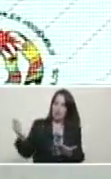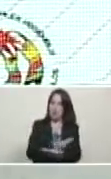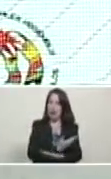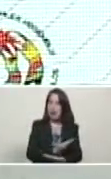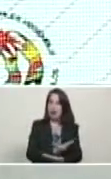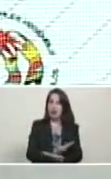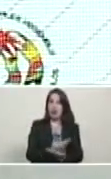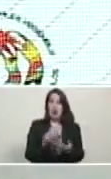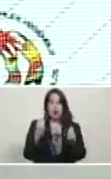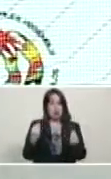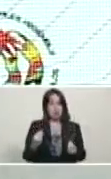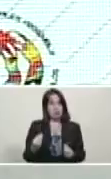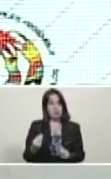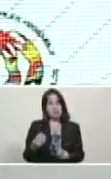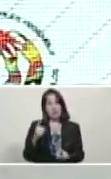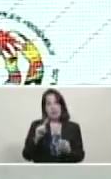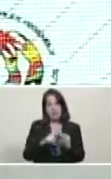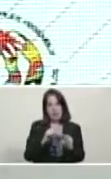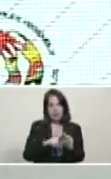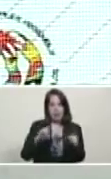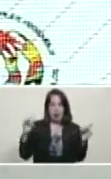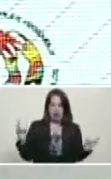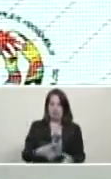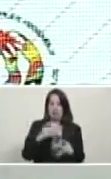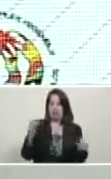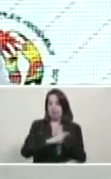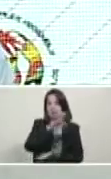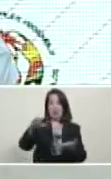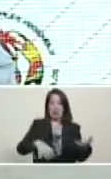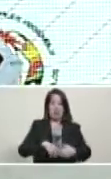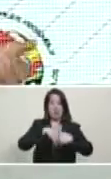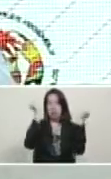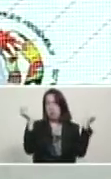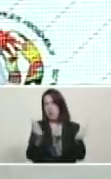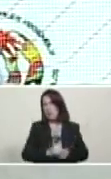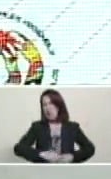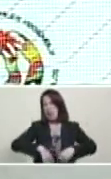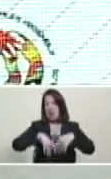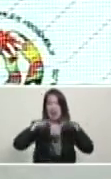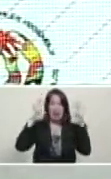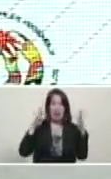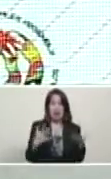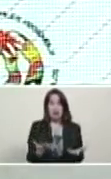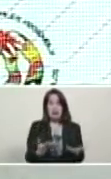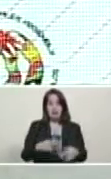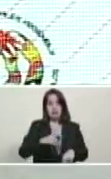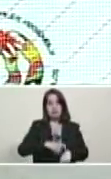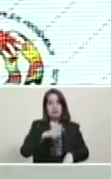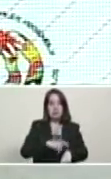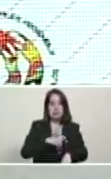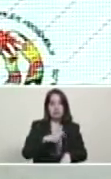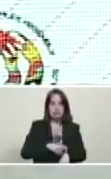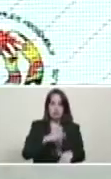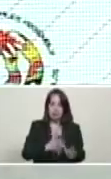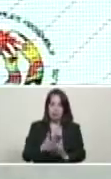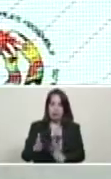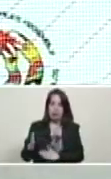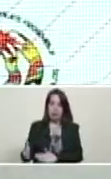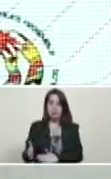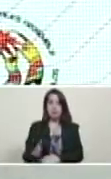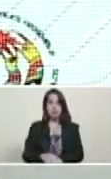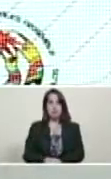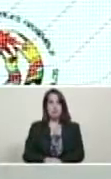porque nos toca enfrentar guarimbas violencia conspiración cada cierto tiempo no se es libre